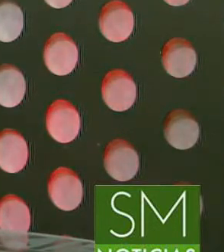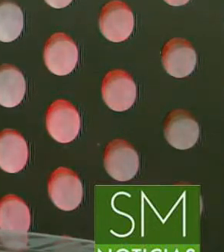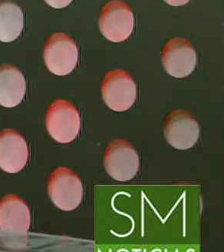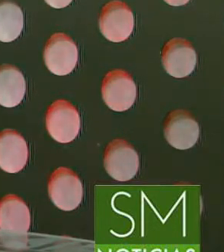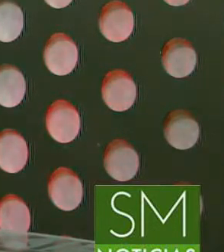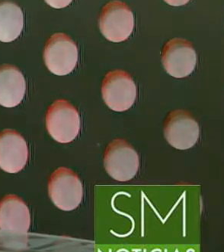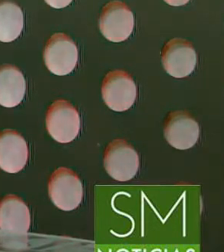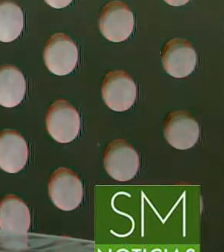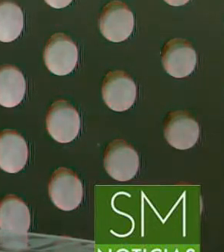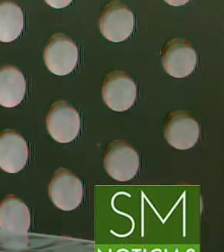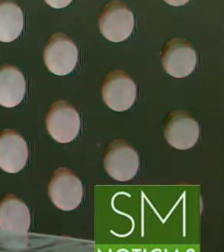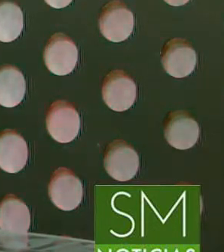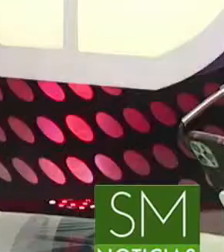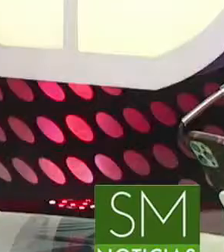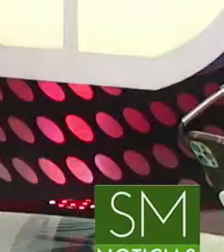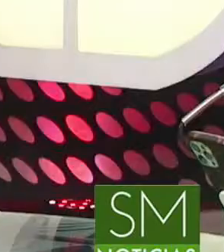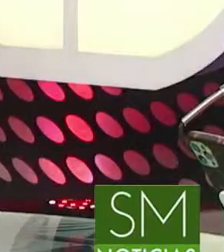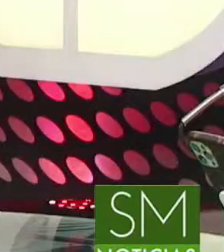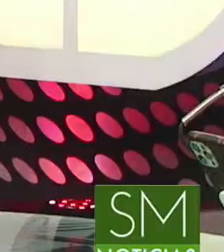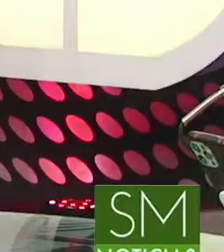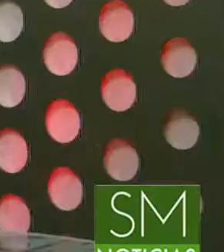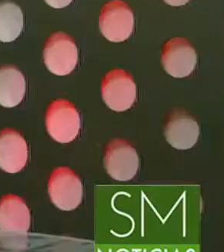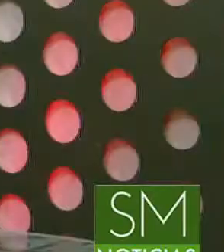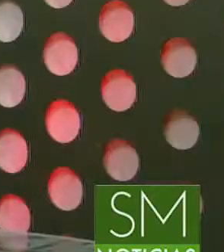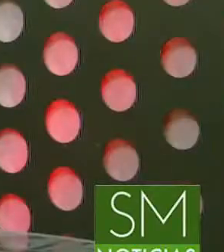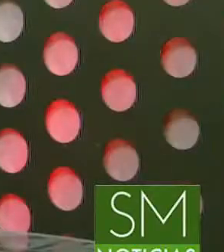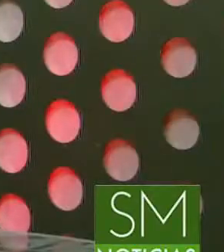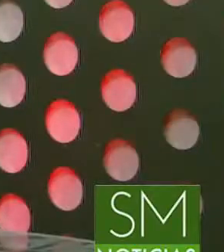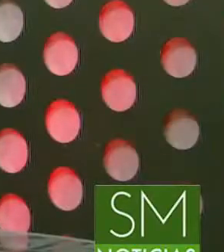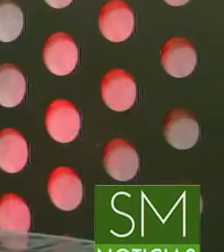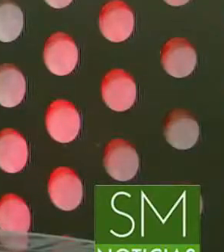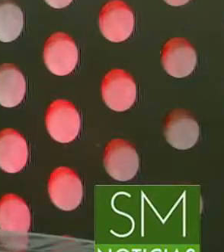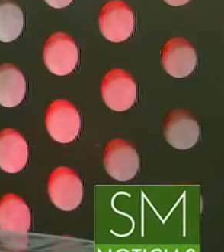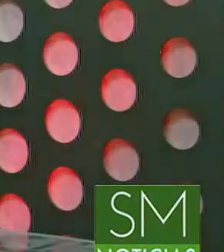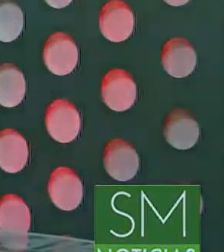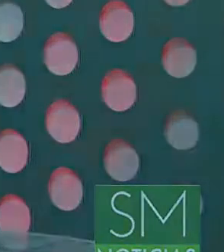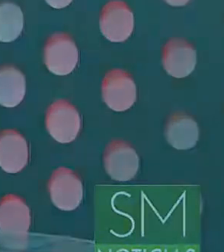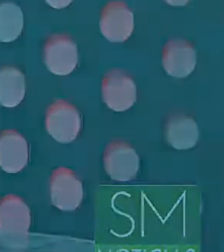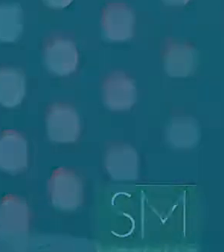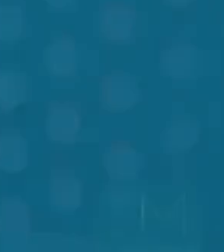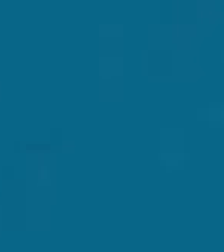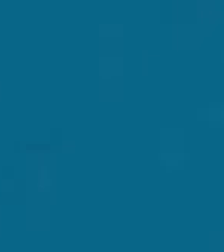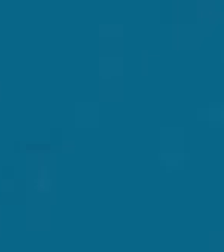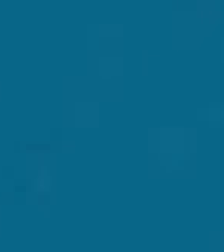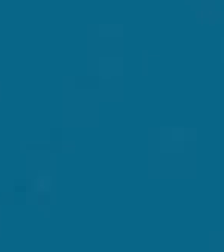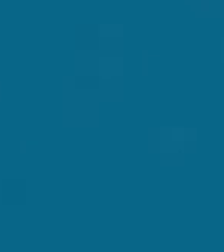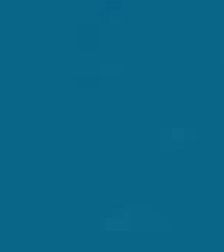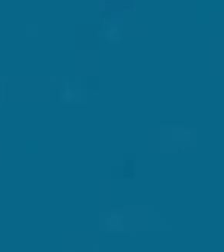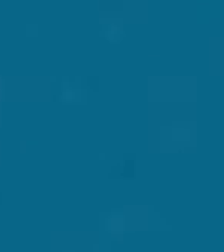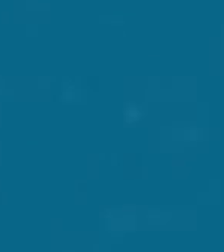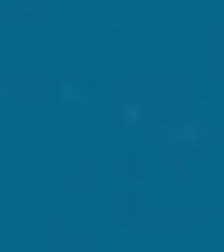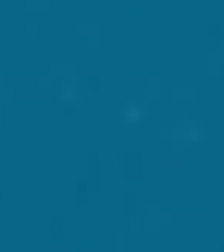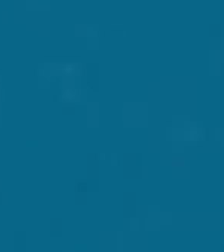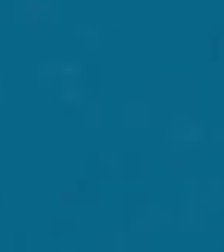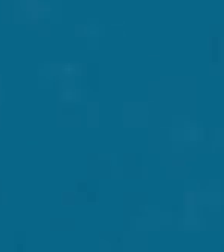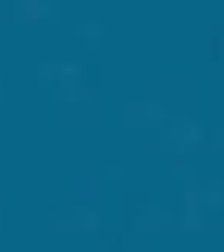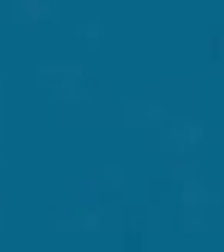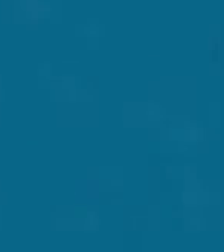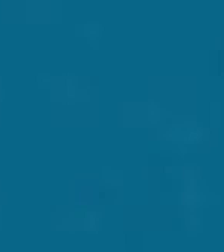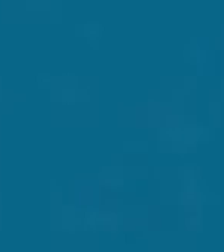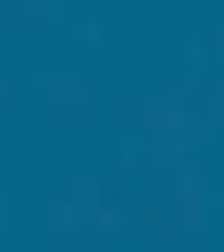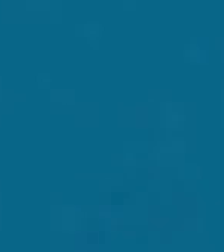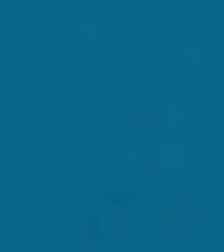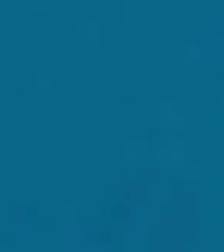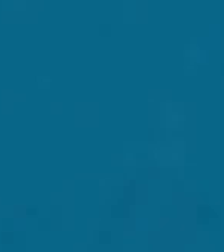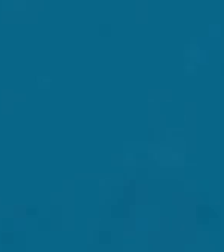Eso no me lo esperaba. Imágenes de la Perris. Con esto nos despedimos. Déjame la piel, quémame, quémame, quémame.